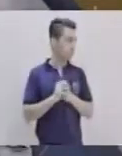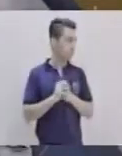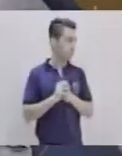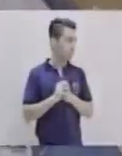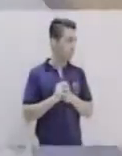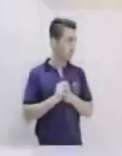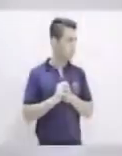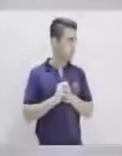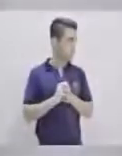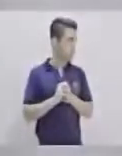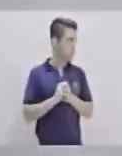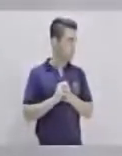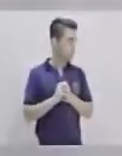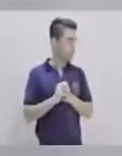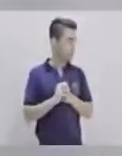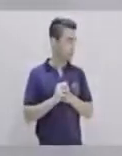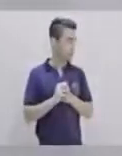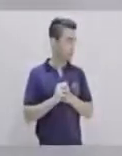Sí.